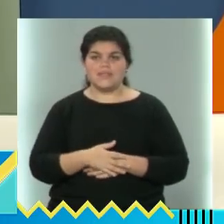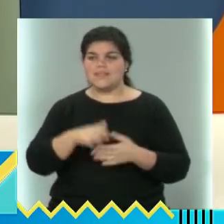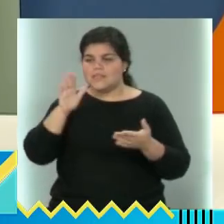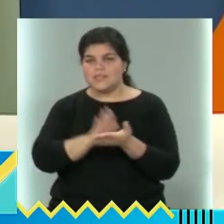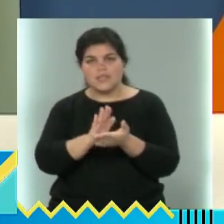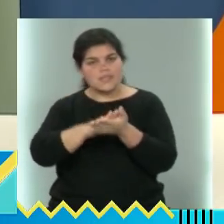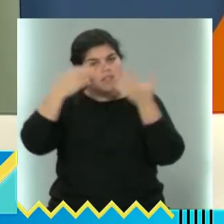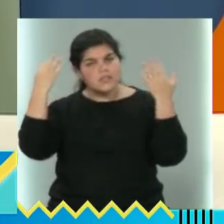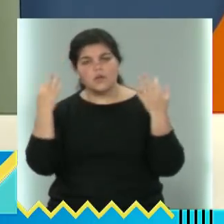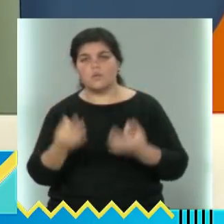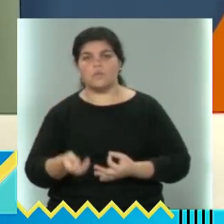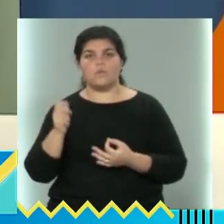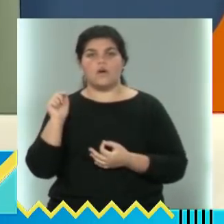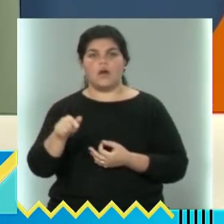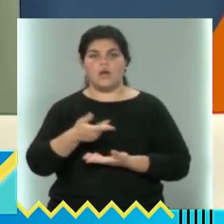a través de una